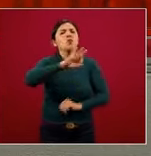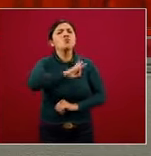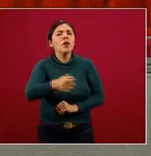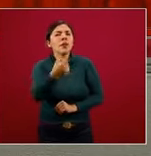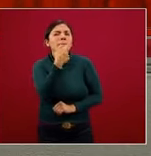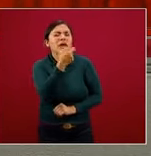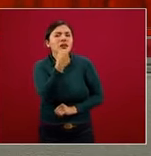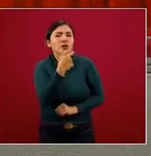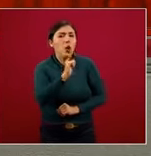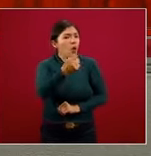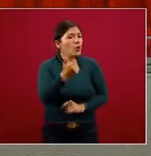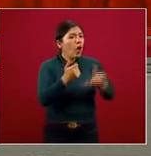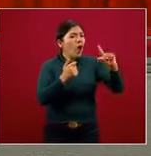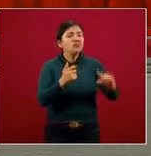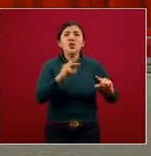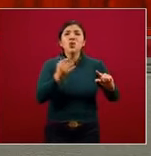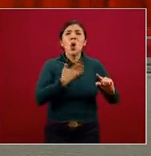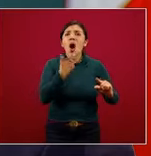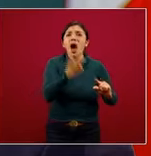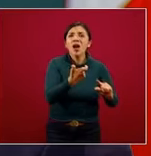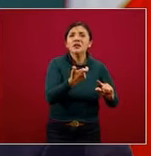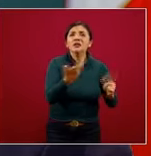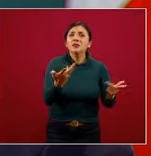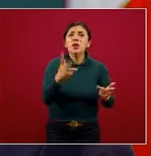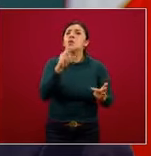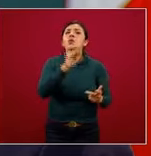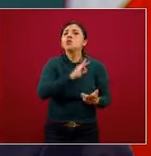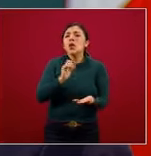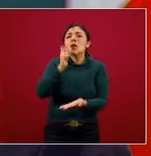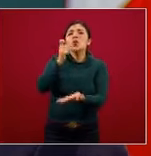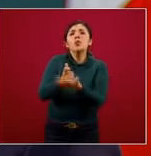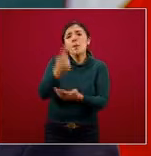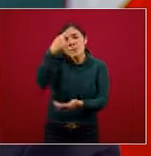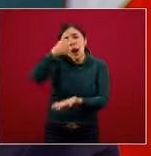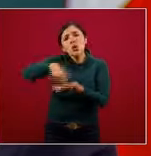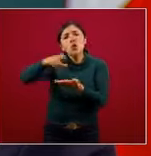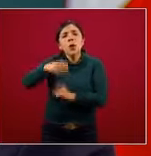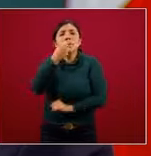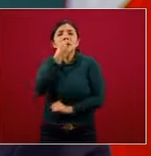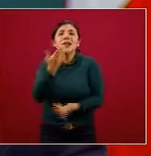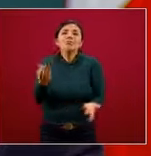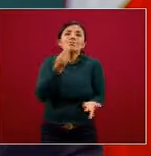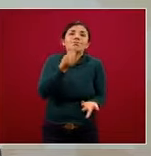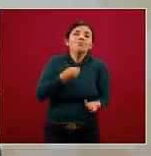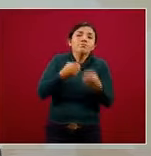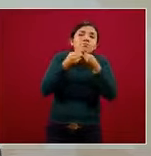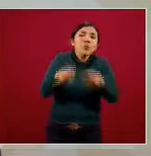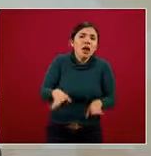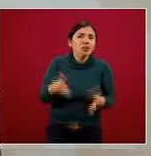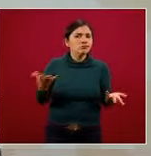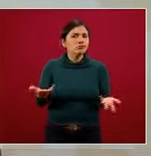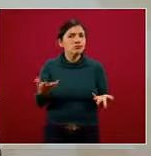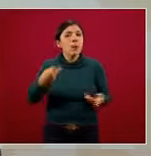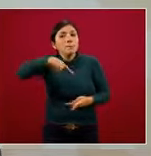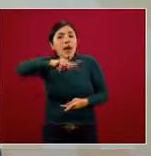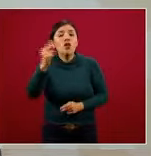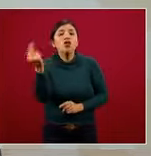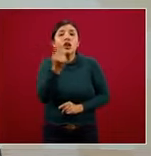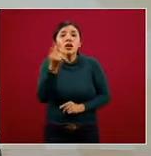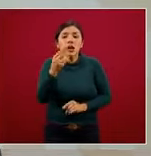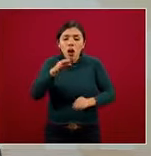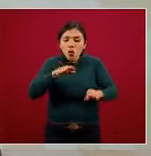no tiene para pagar no lo pueda tener, a pesar de que la necesidad no corresponda con ese mapa de